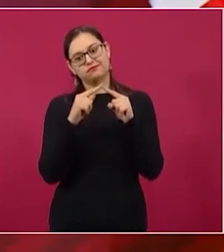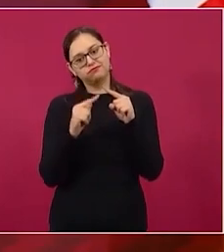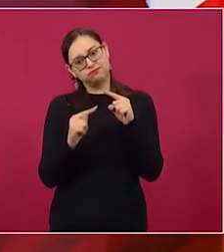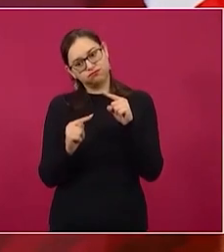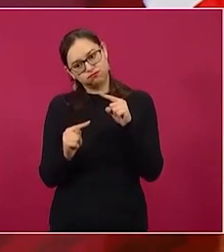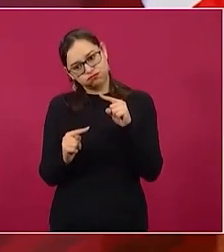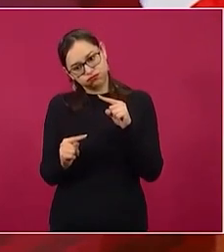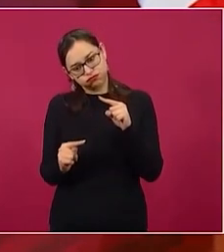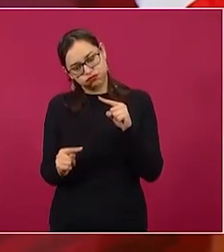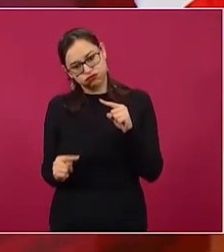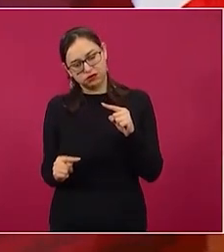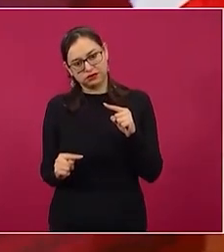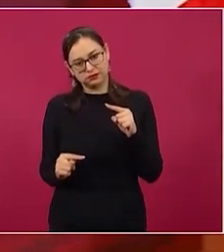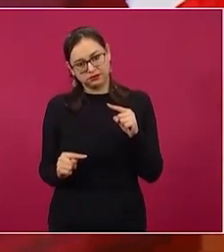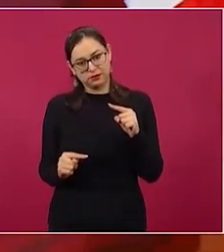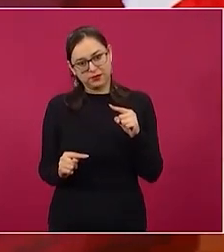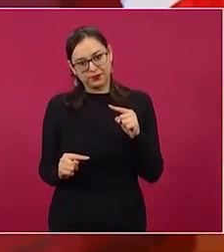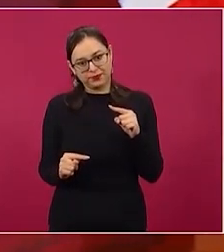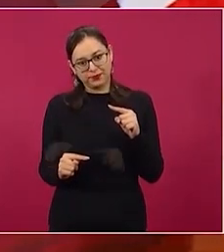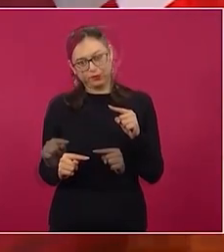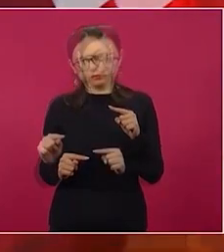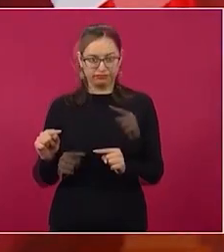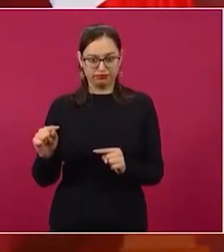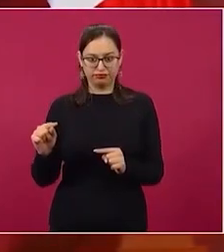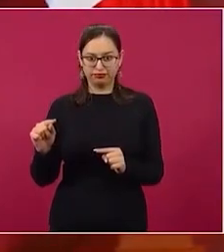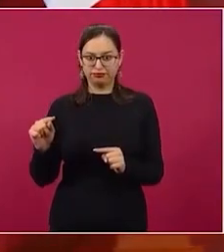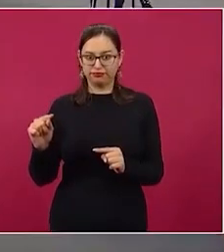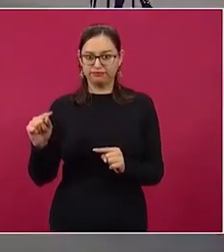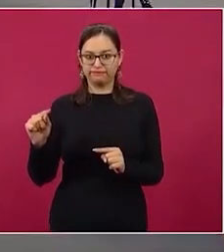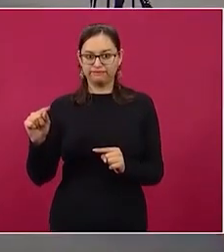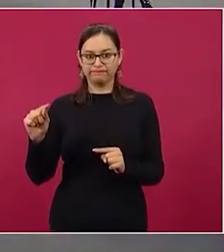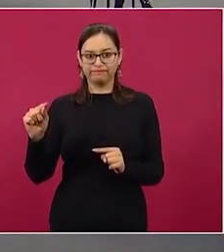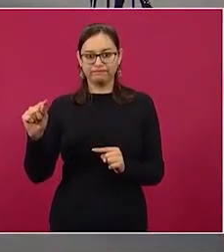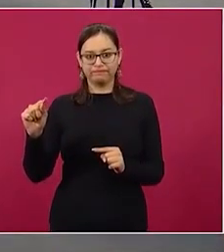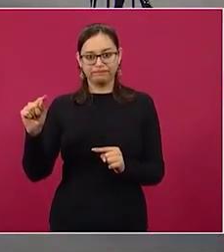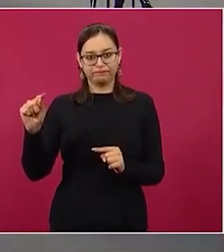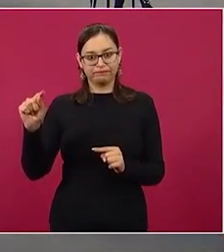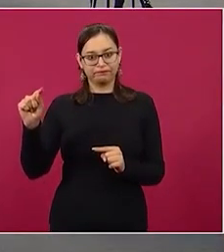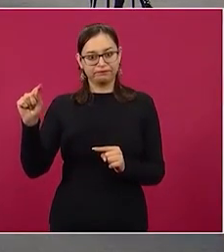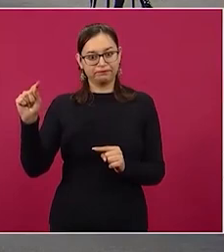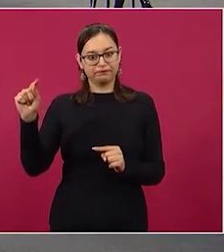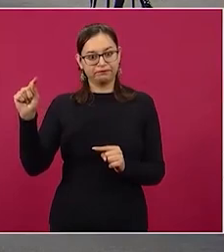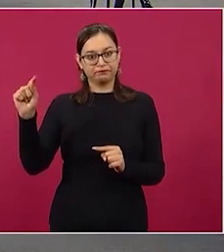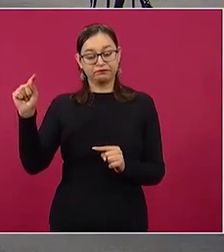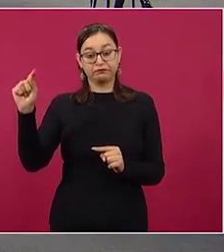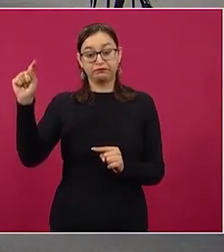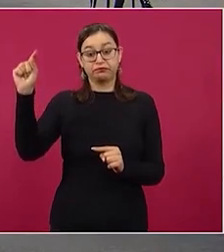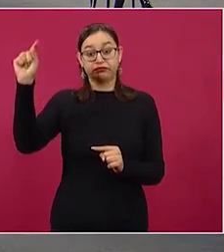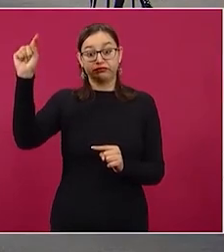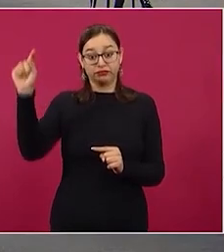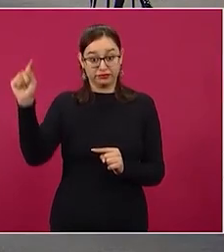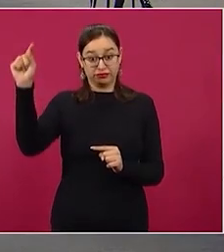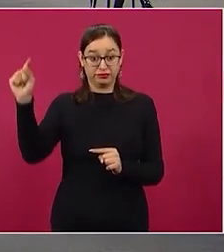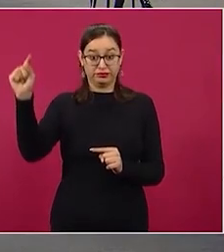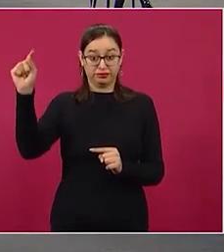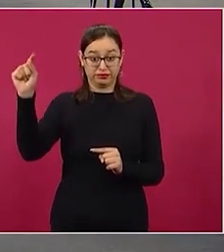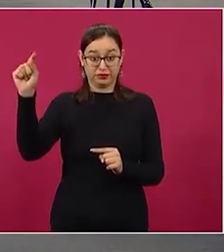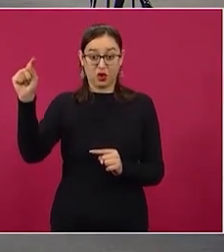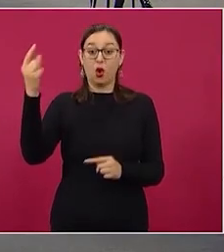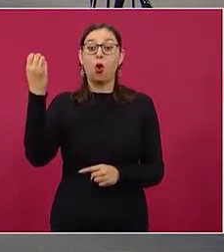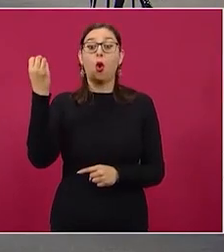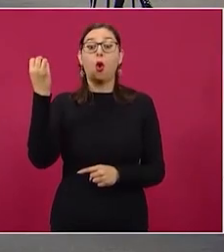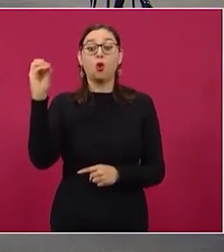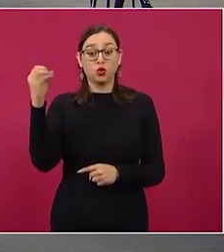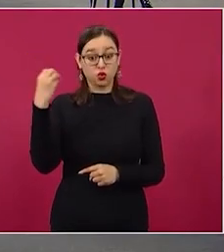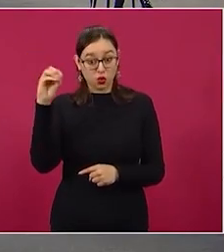Cayó, que es diciembre. Y empezamos a subir y llegamos en